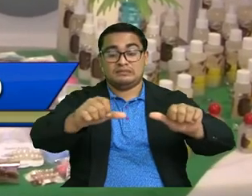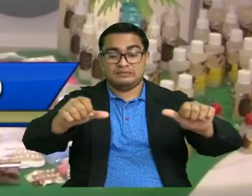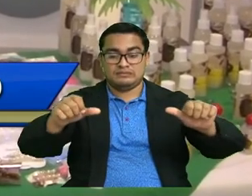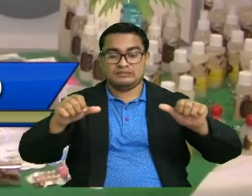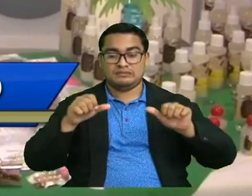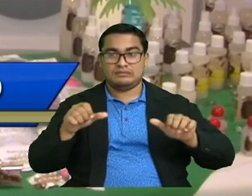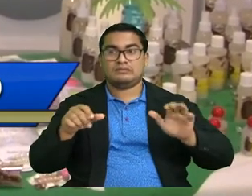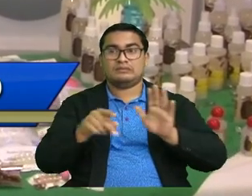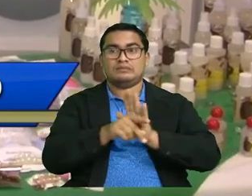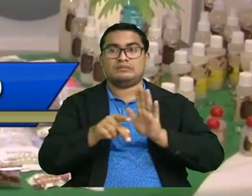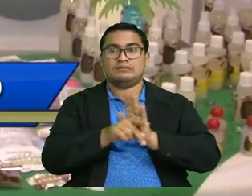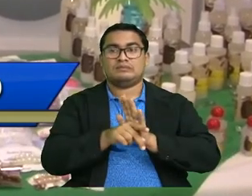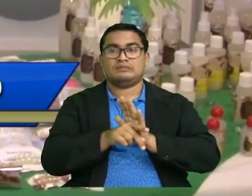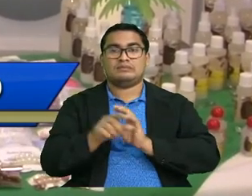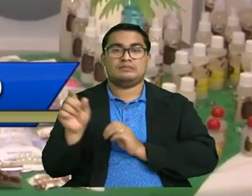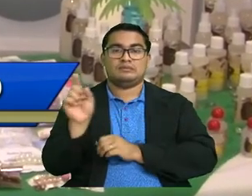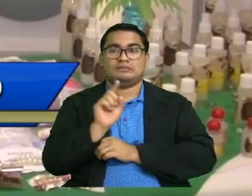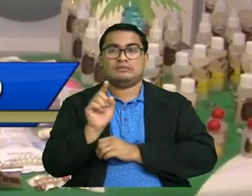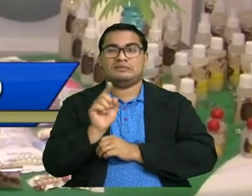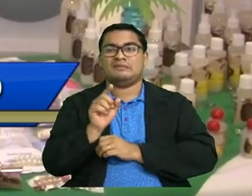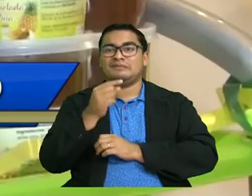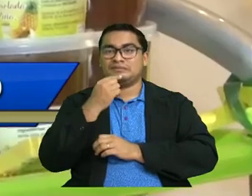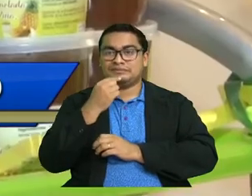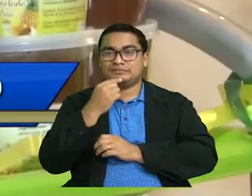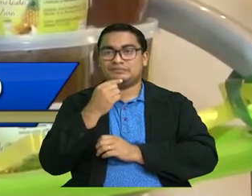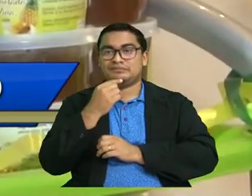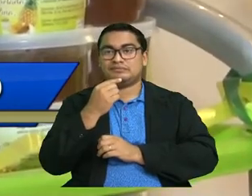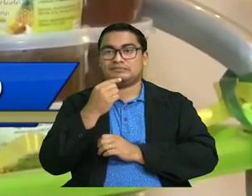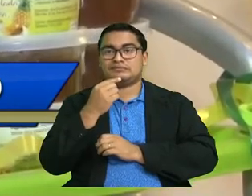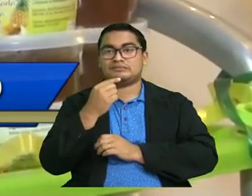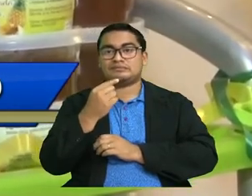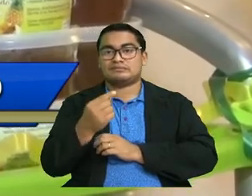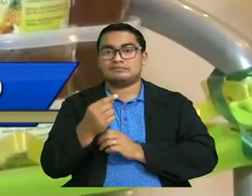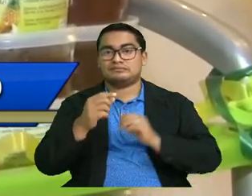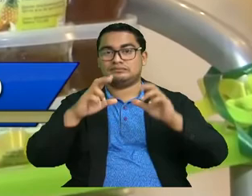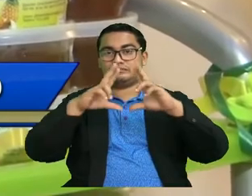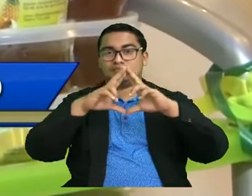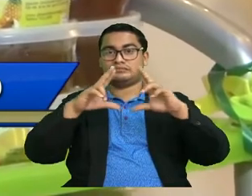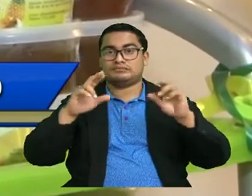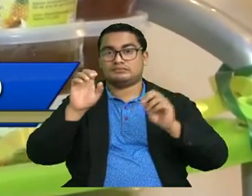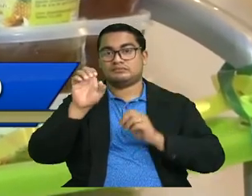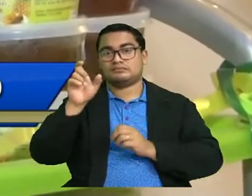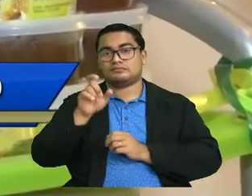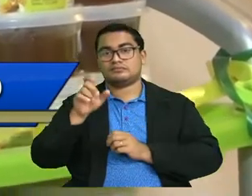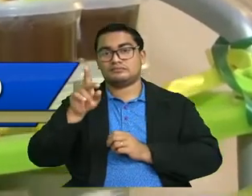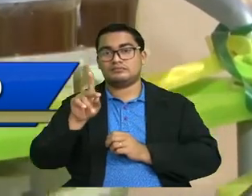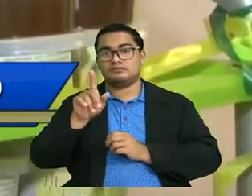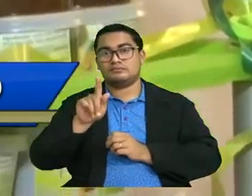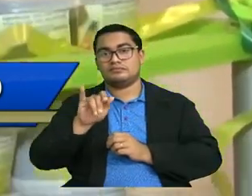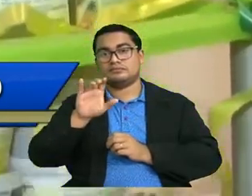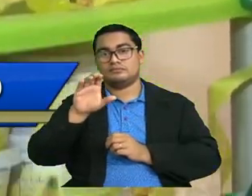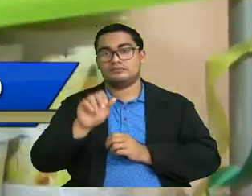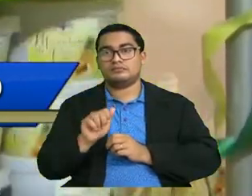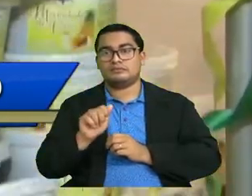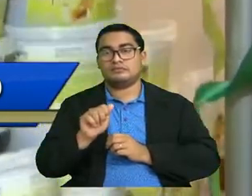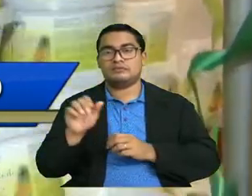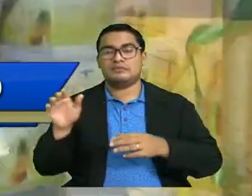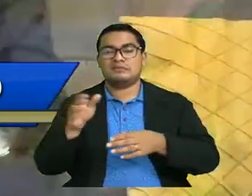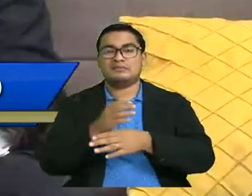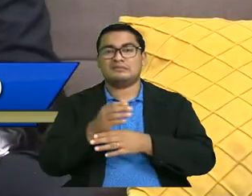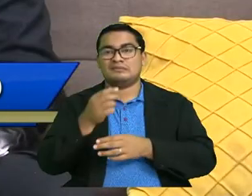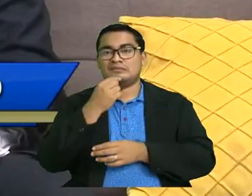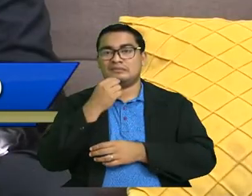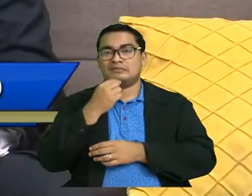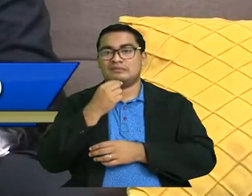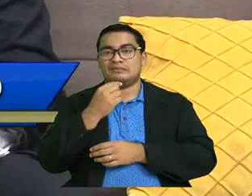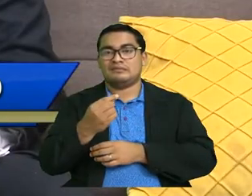al contrario, eso sería hacer una contradicción a Nicaragua Exótica, que es precisamente, claro, la crianza de animales exóticos,